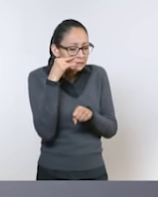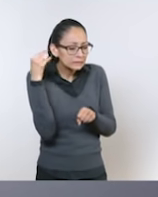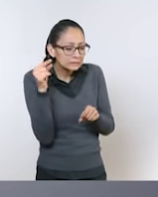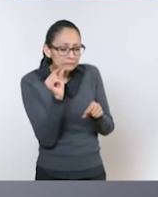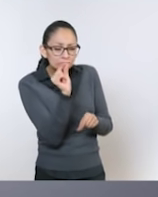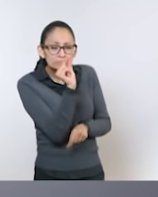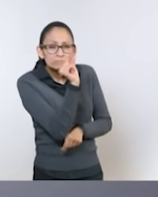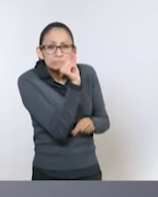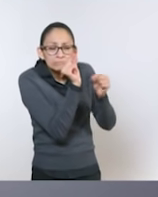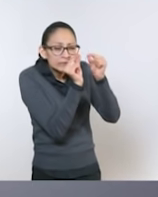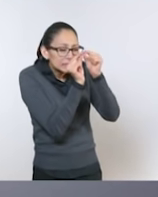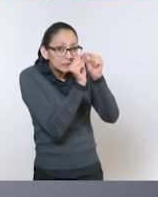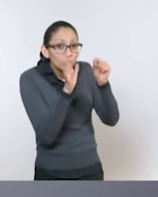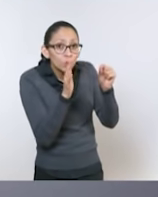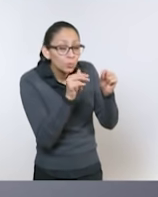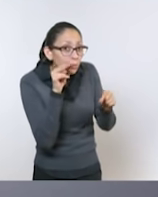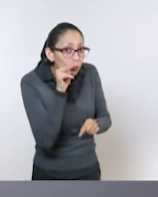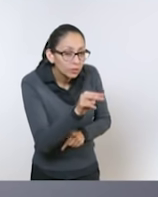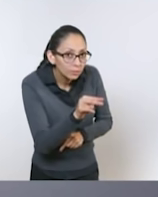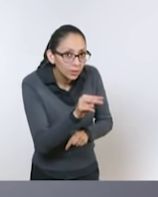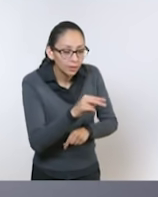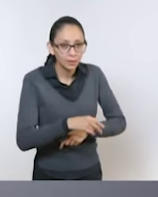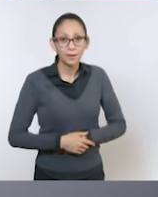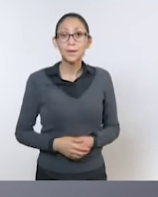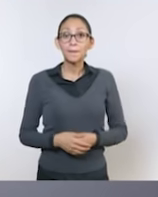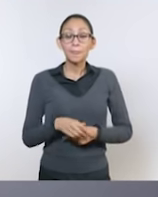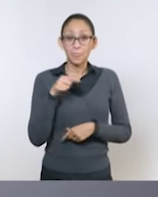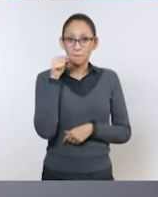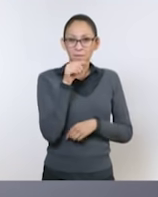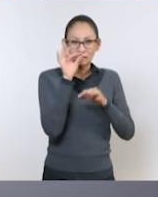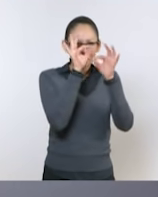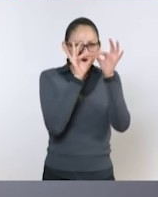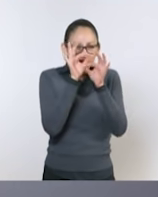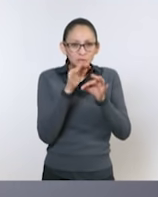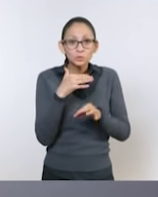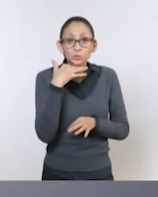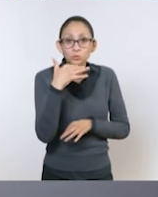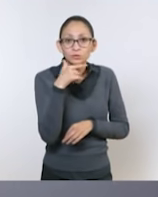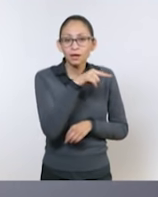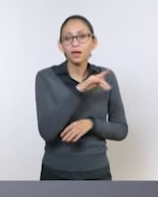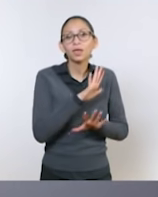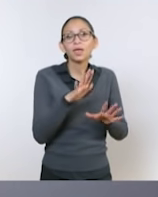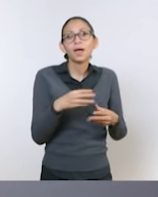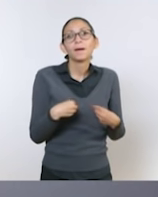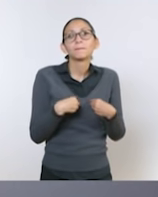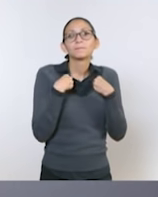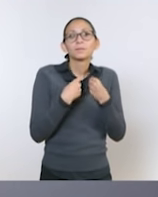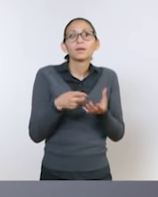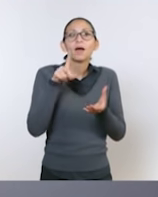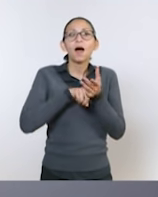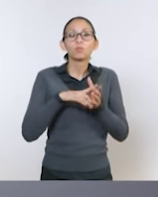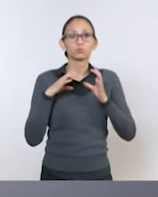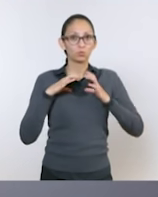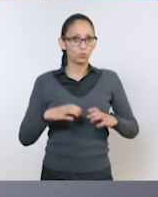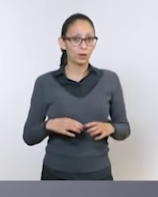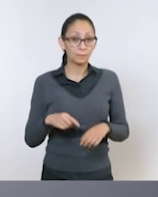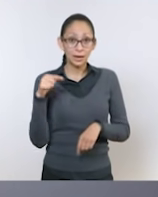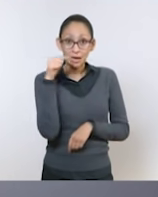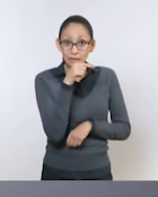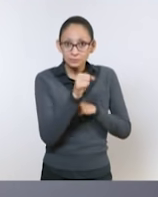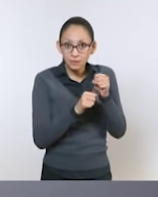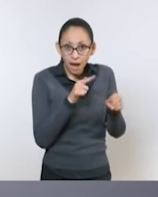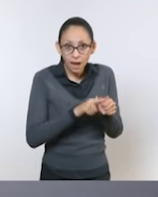de animalitos tan chiquitos que no se podían ver a simple vista. Los microbios ya habitaban en